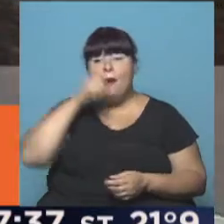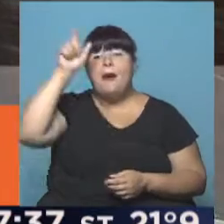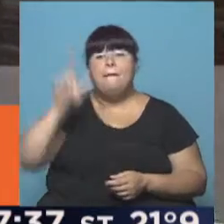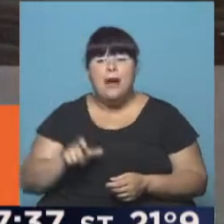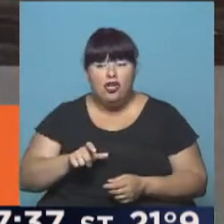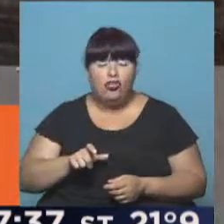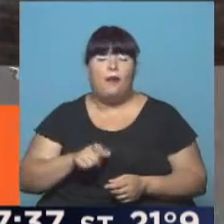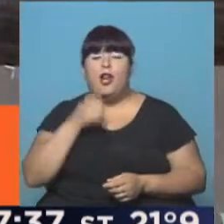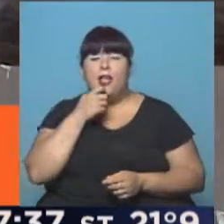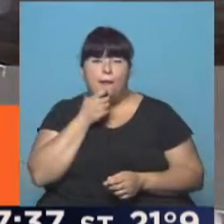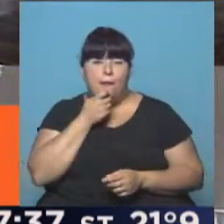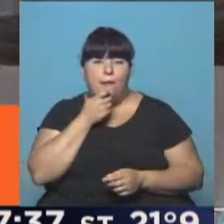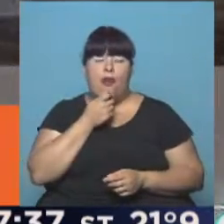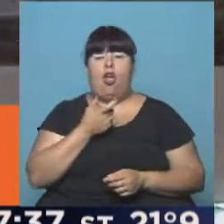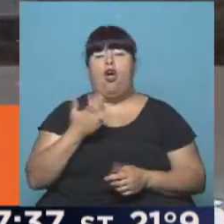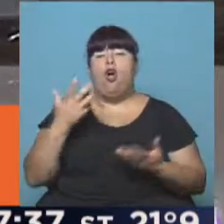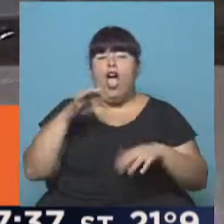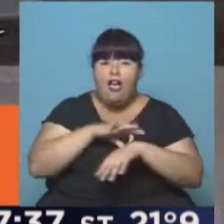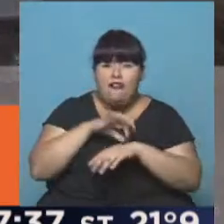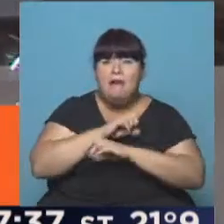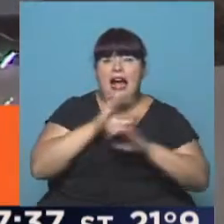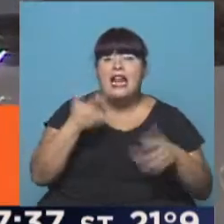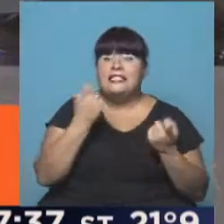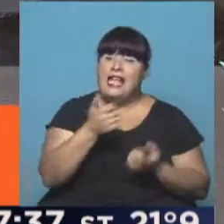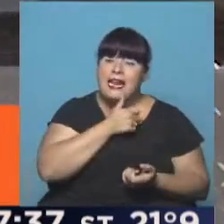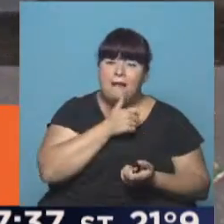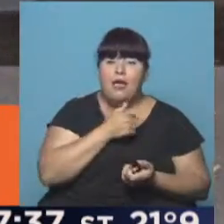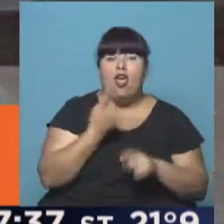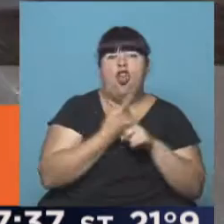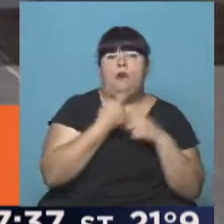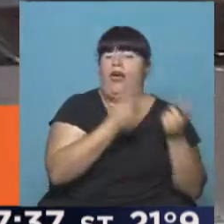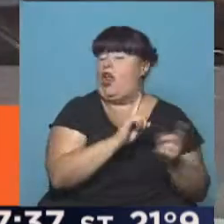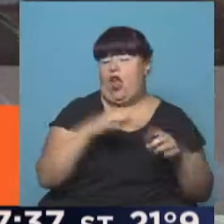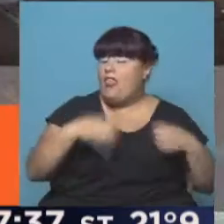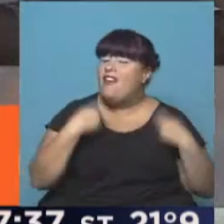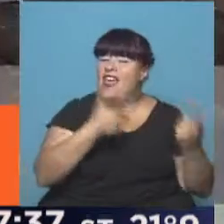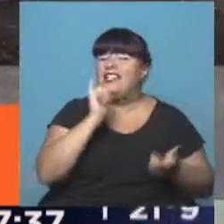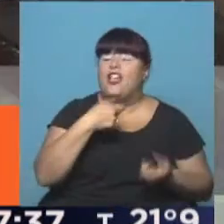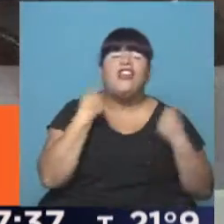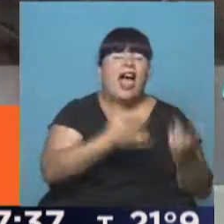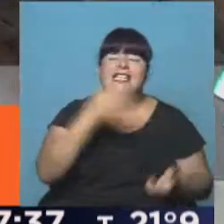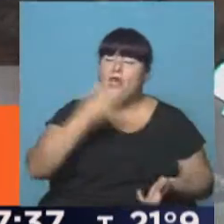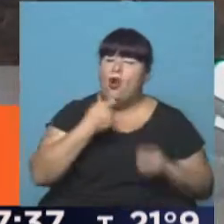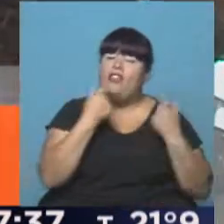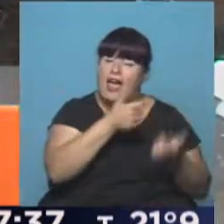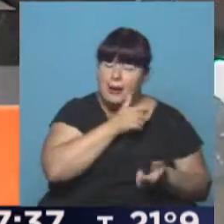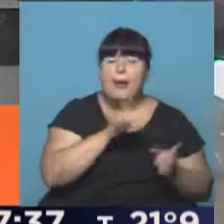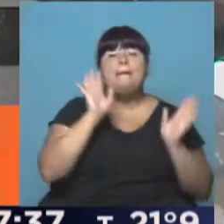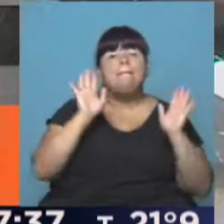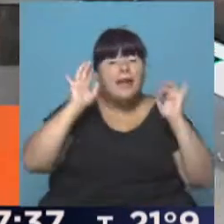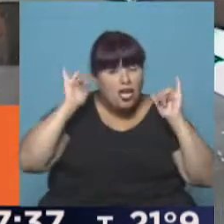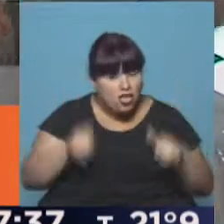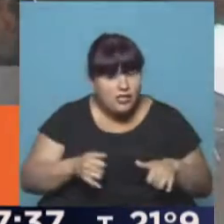persona que tiene un padecimiento y necesita los medicamentos no pueda acceder a ellos. Y vamos a garantizar el acceso. Pero